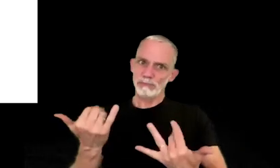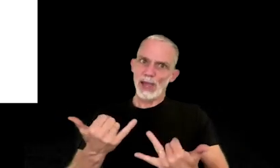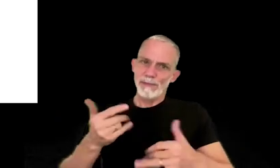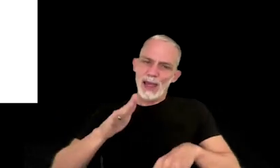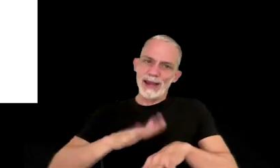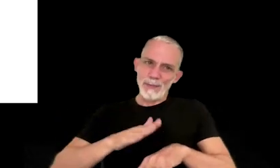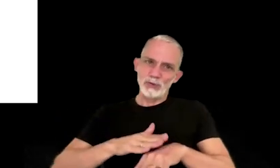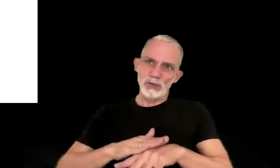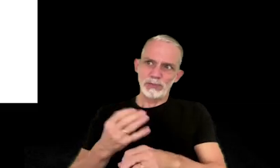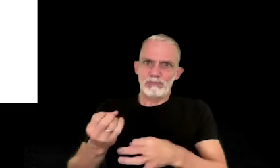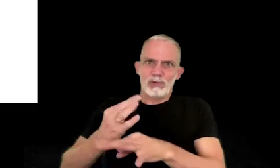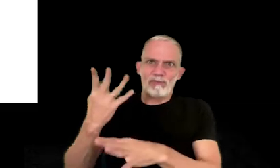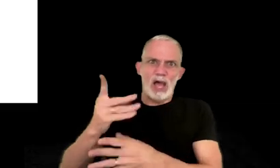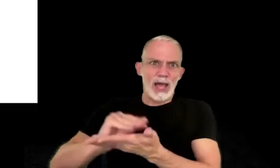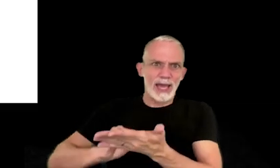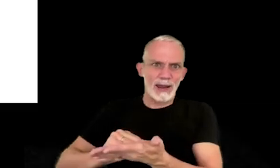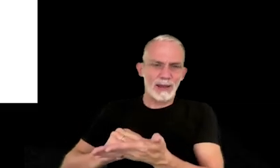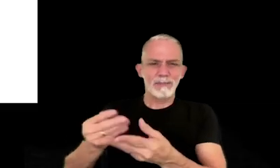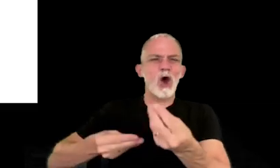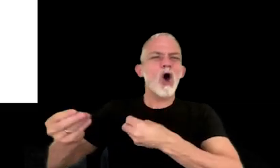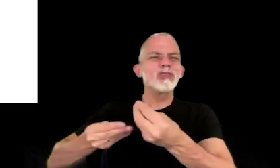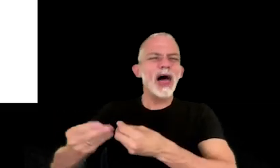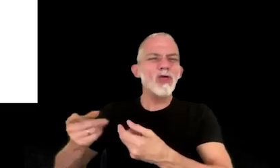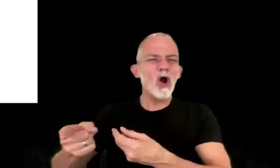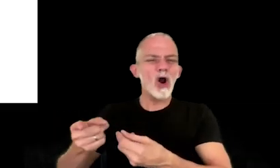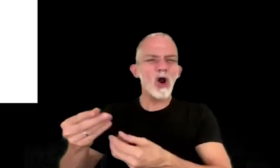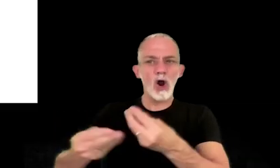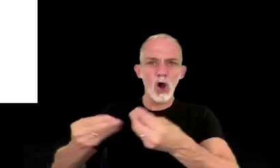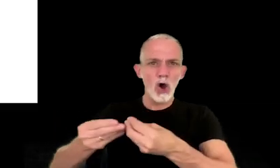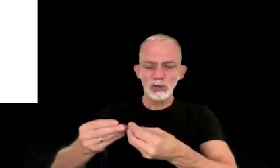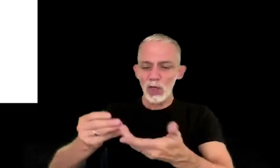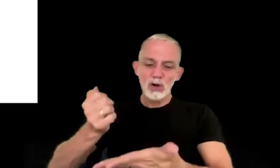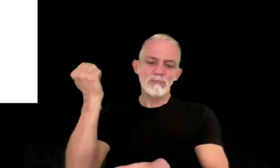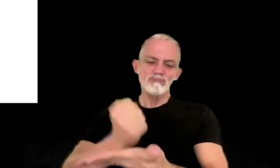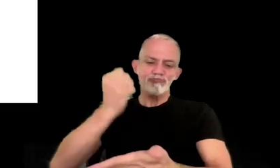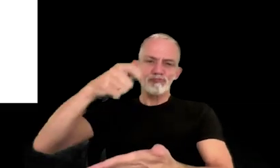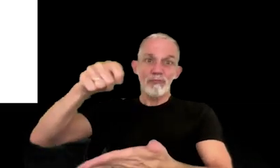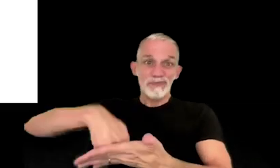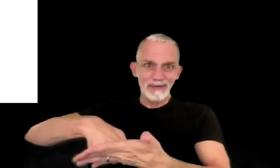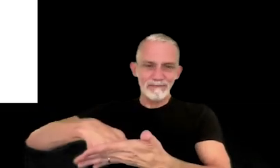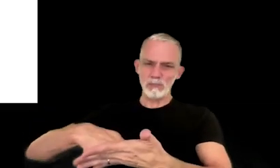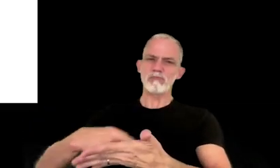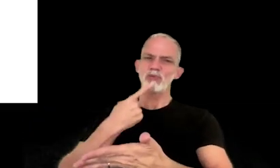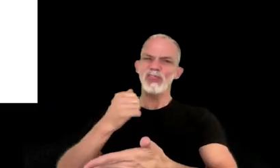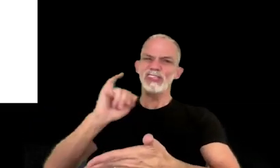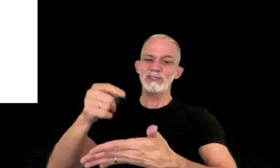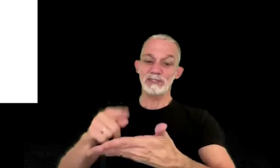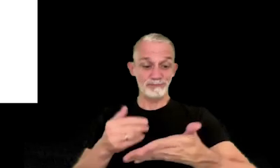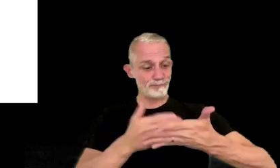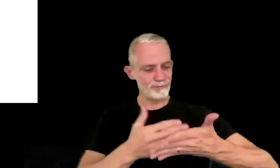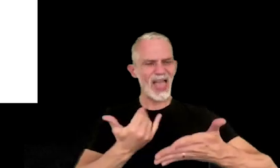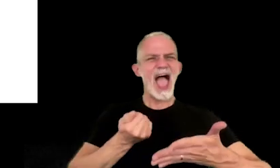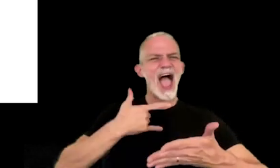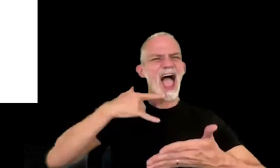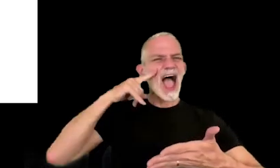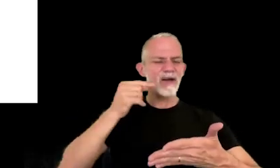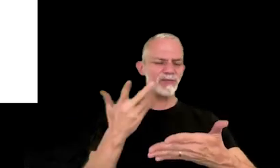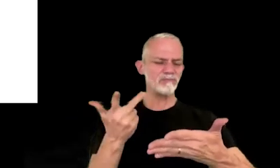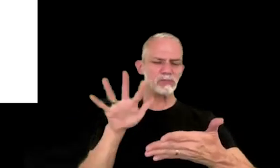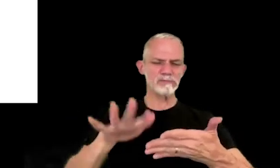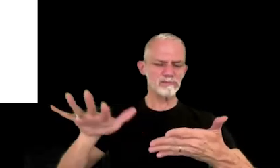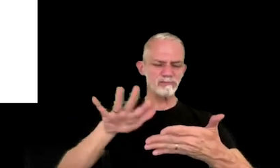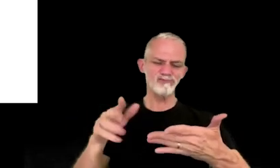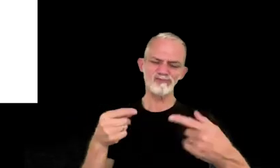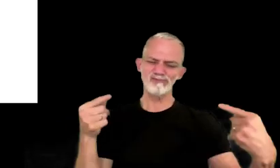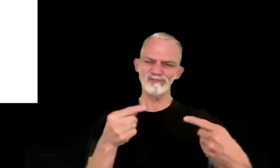el profesional que emite ese dictamen, y donde, si el fisco llegara a detectar